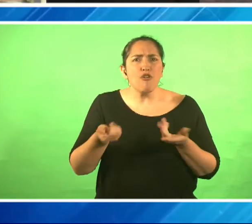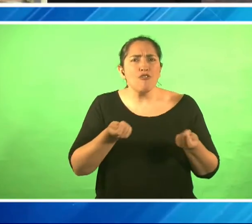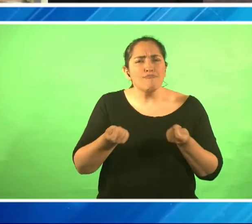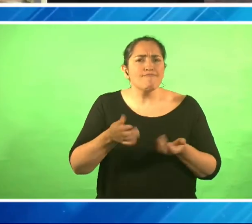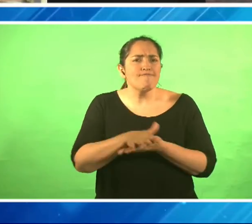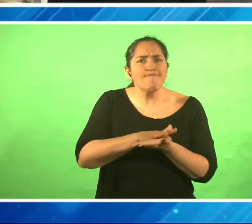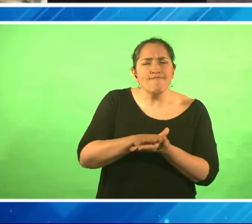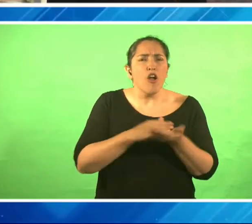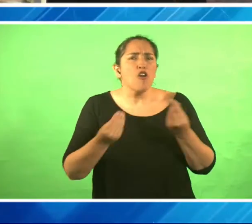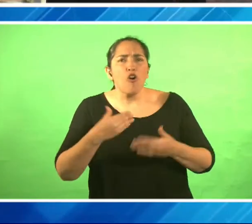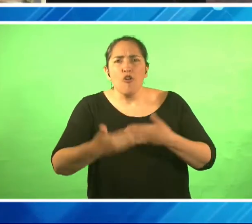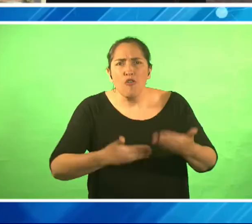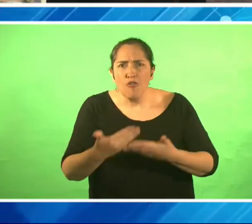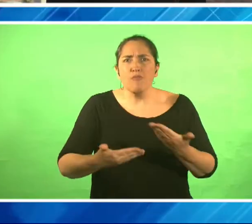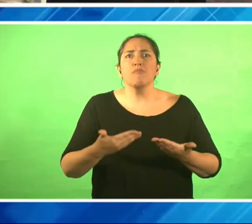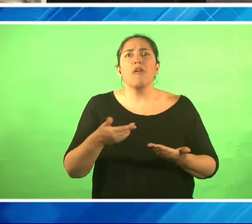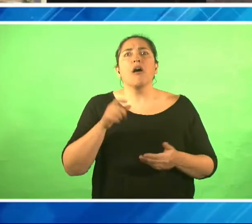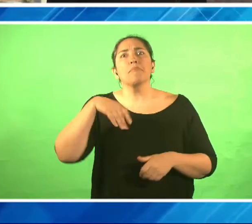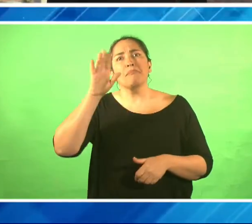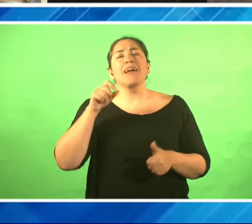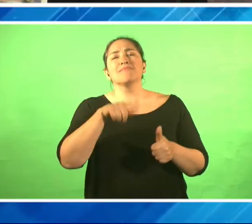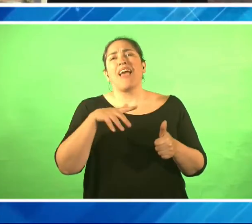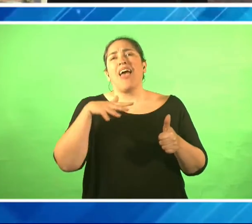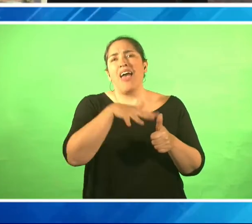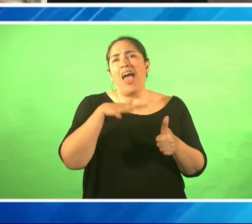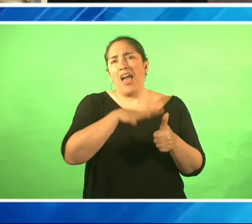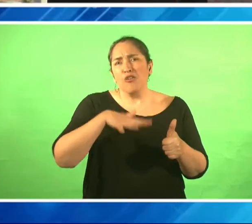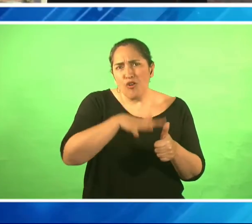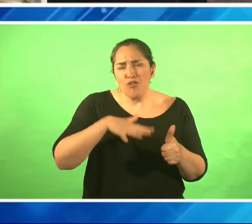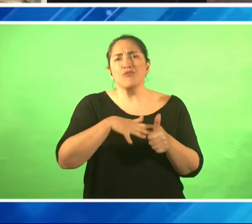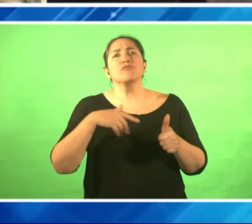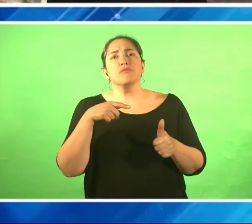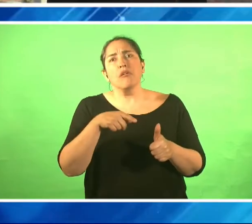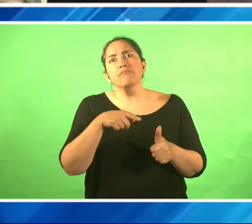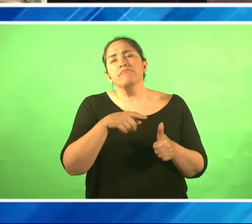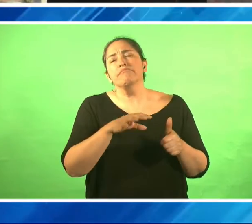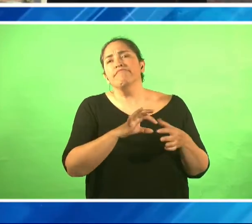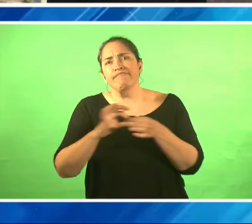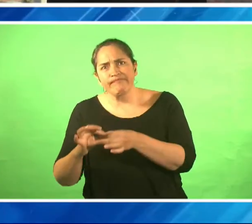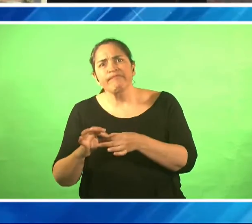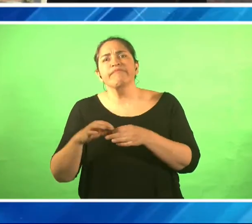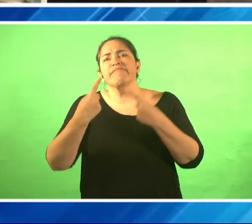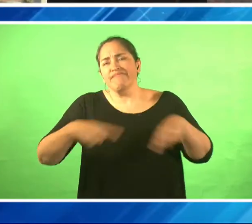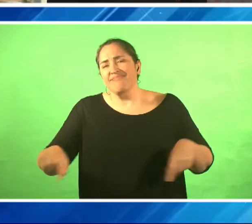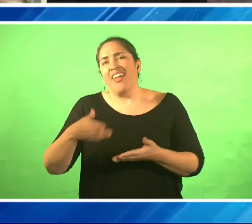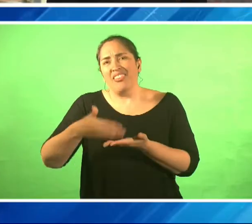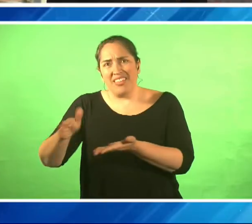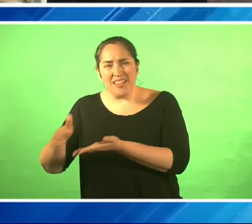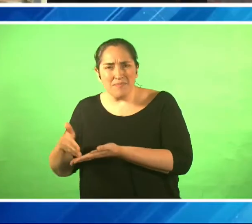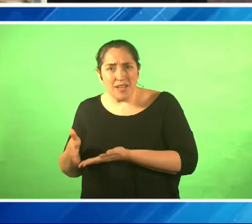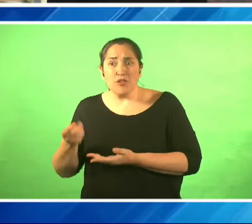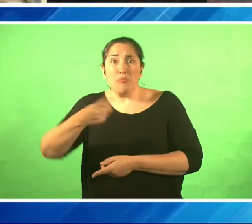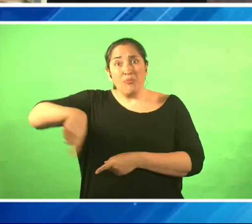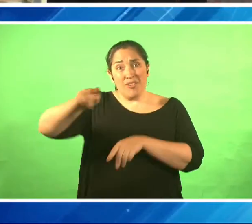cuestiones, en particular lo que es el acoso escolar, que tiene una vinculación directa con todos los fenómenos discriminatorios, porque nuestros